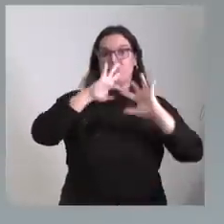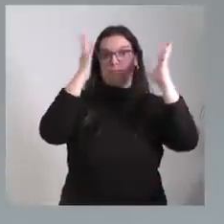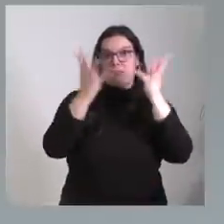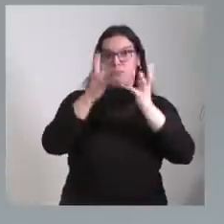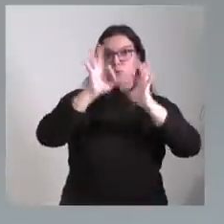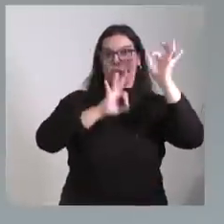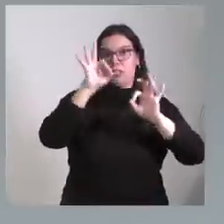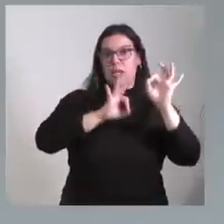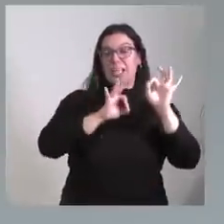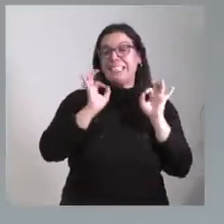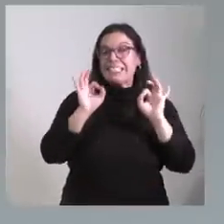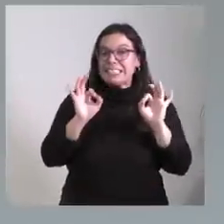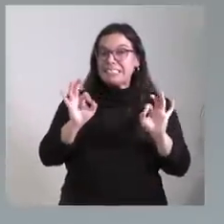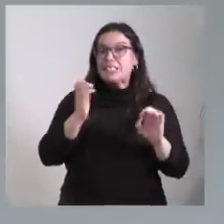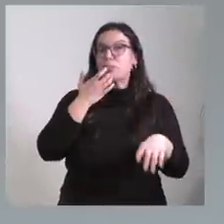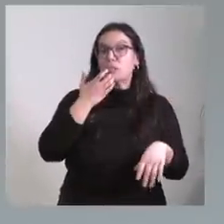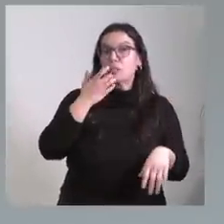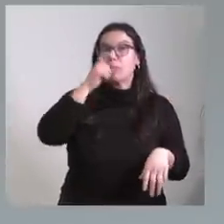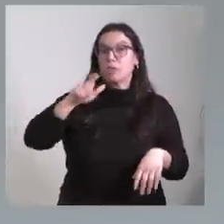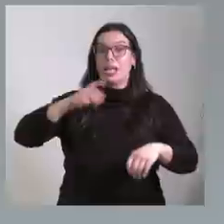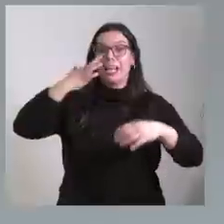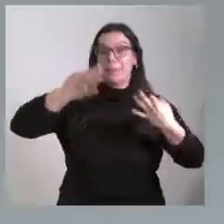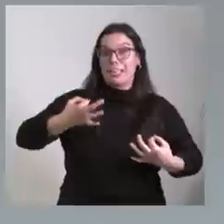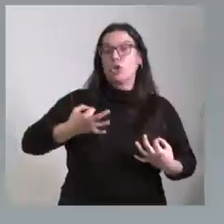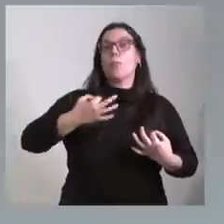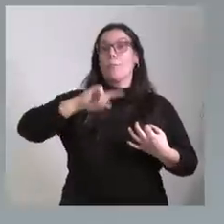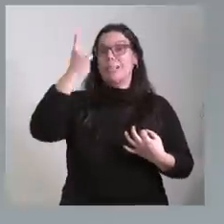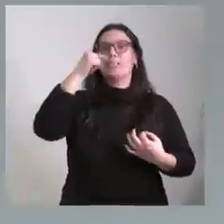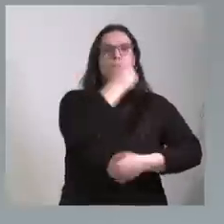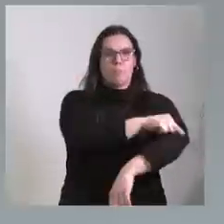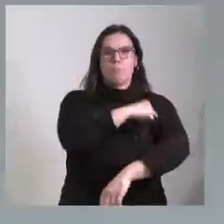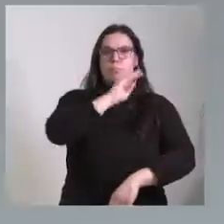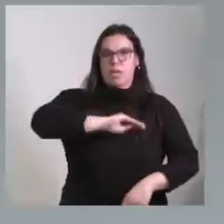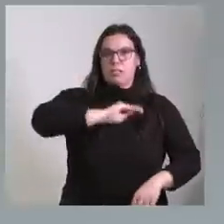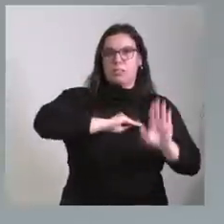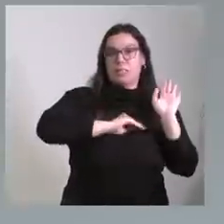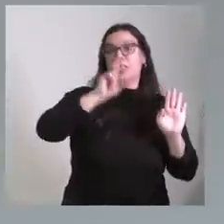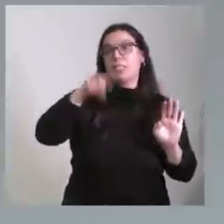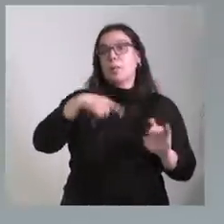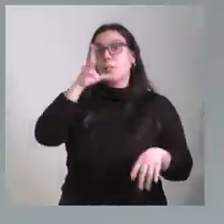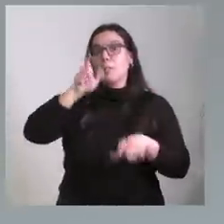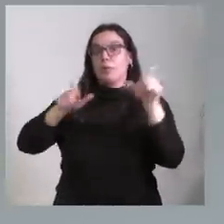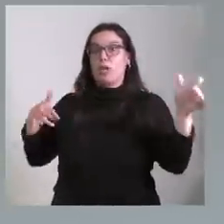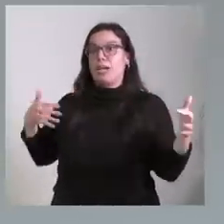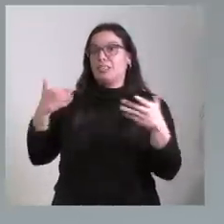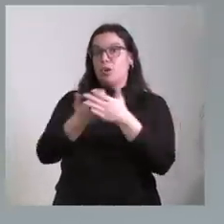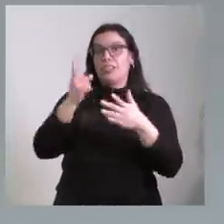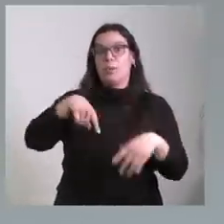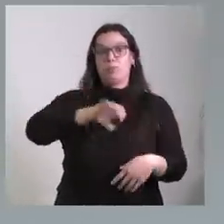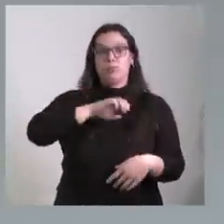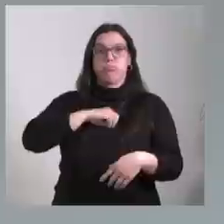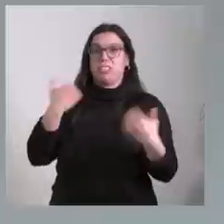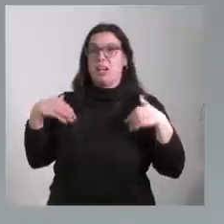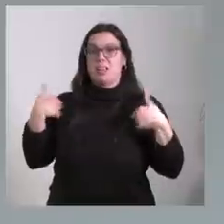muy específicamente en el caso de la población de riesgo y los lógicamente porque muchas personas a lo largo de este tiempo ya han padecido la